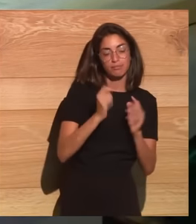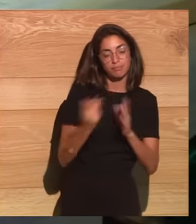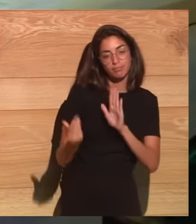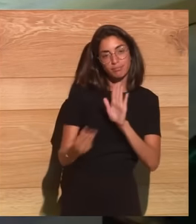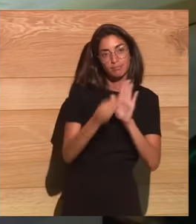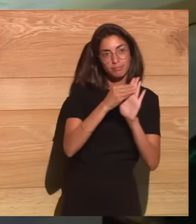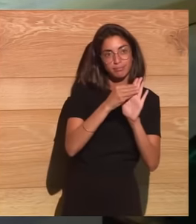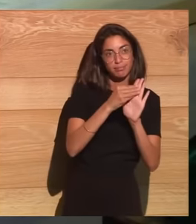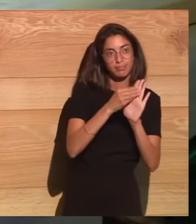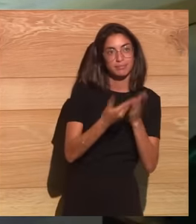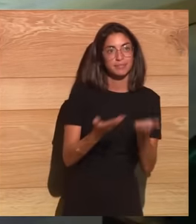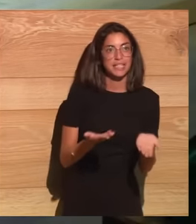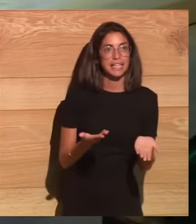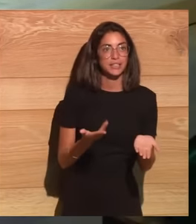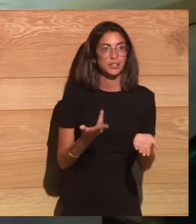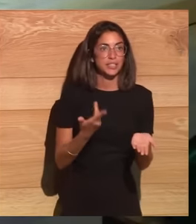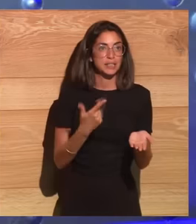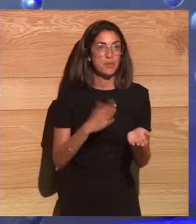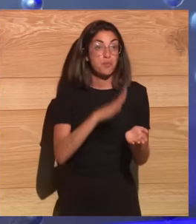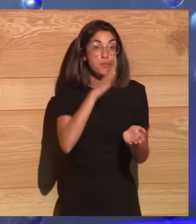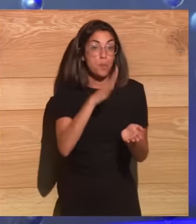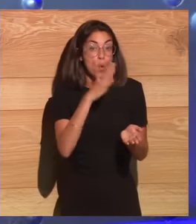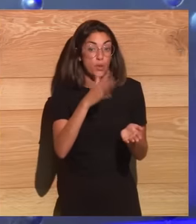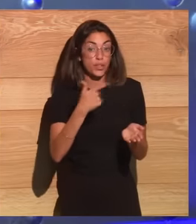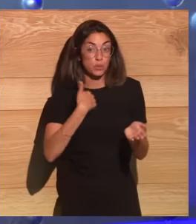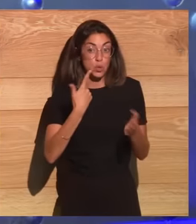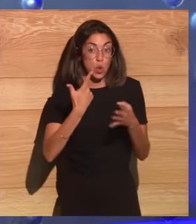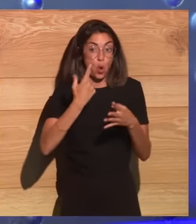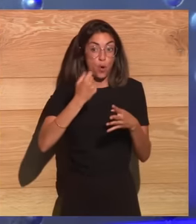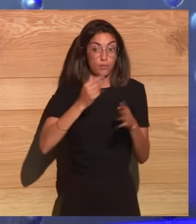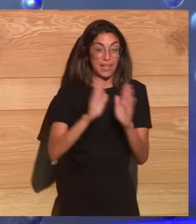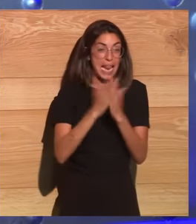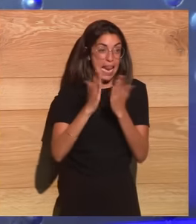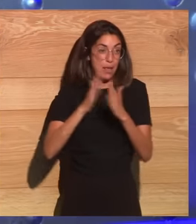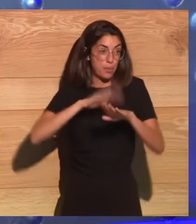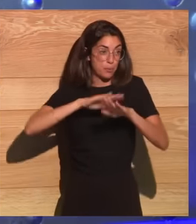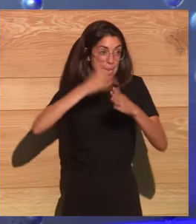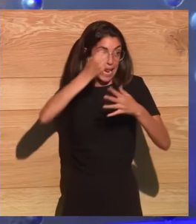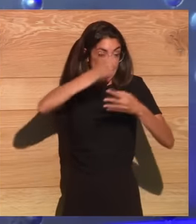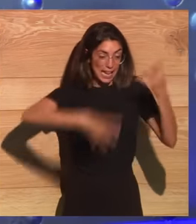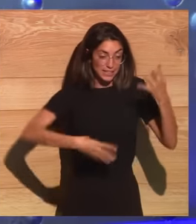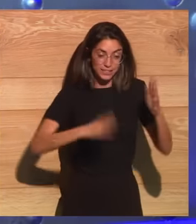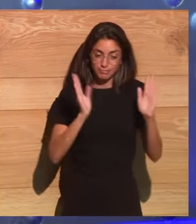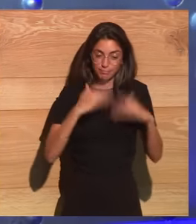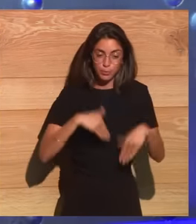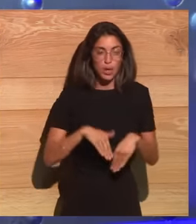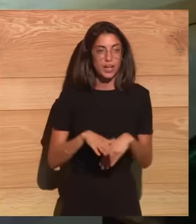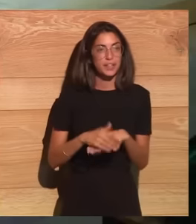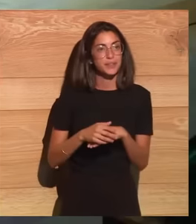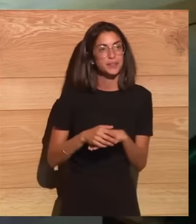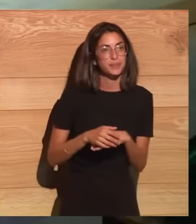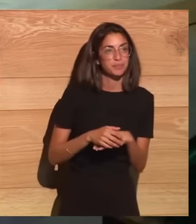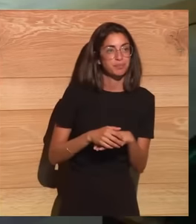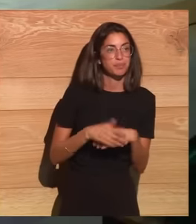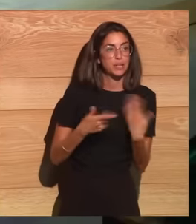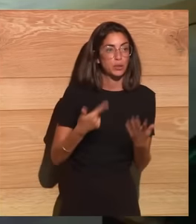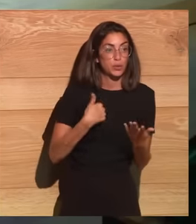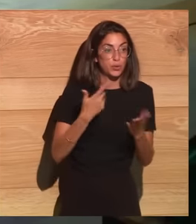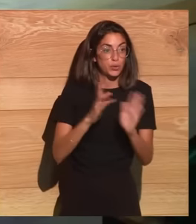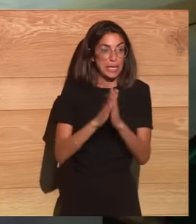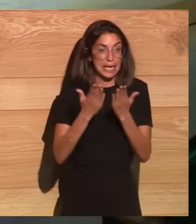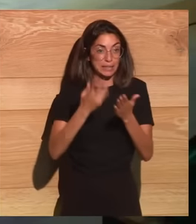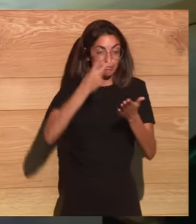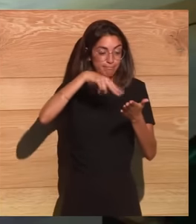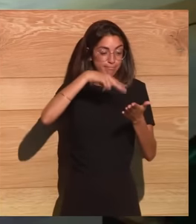Razones digo, por las que no digo, quiero hacer un libro de listas. Digo, este que leerlo y aparte las novelas y me puse a leer el